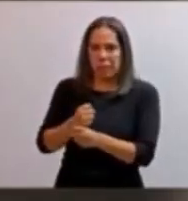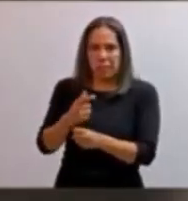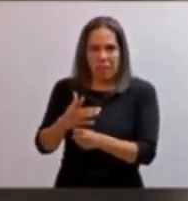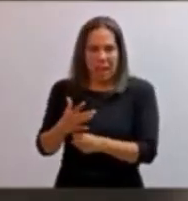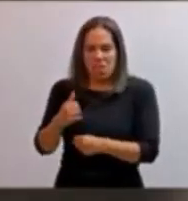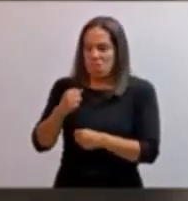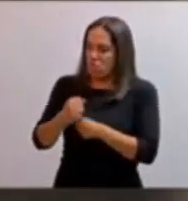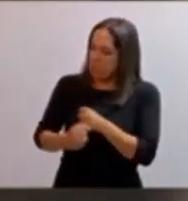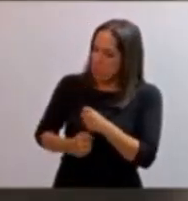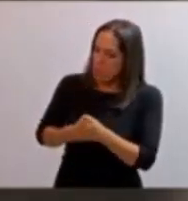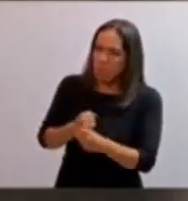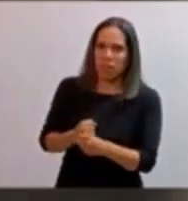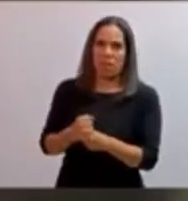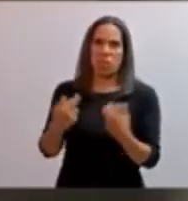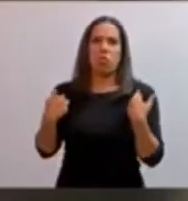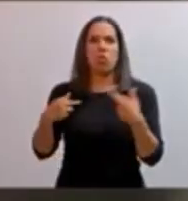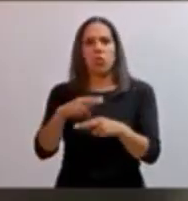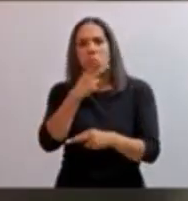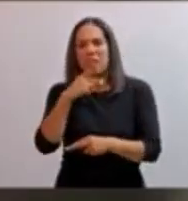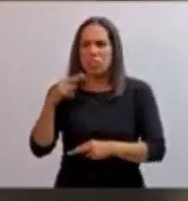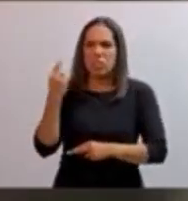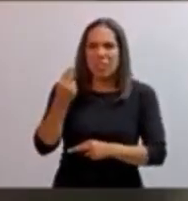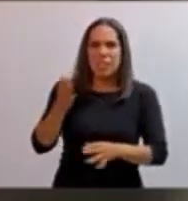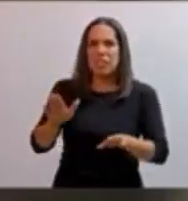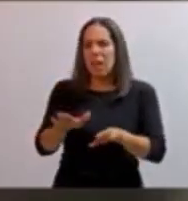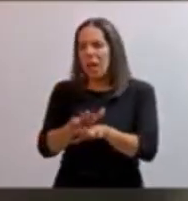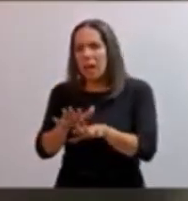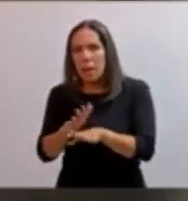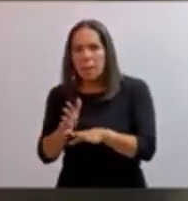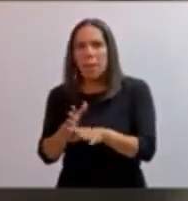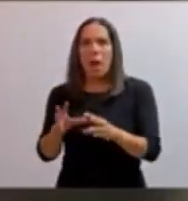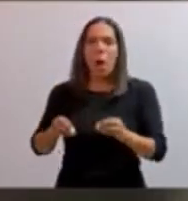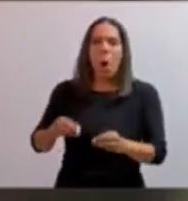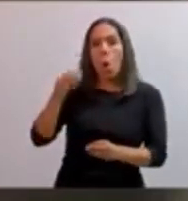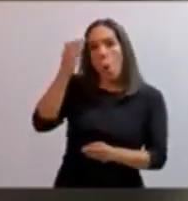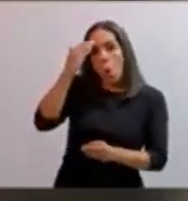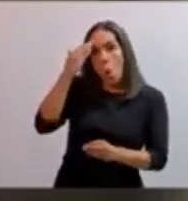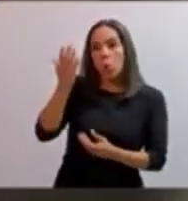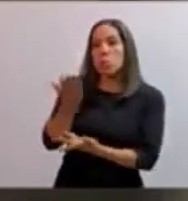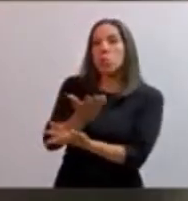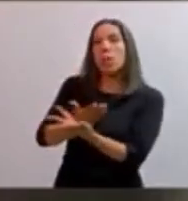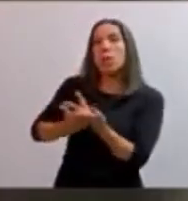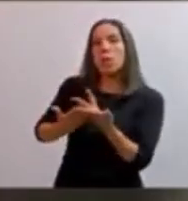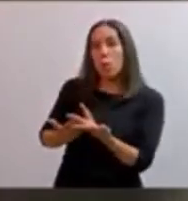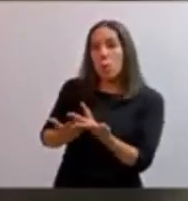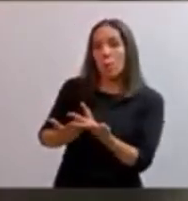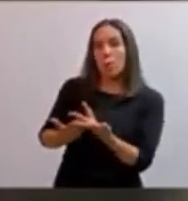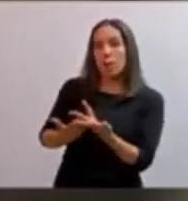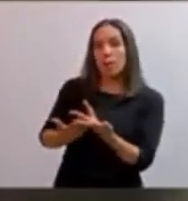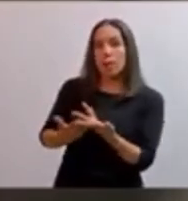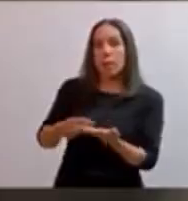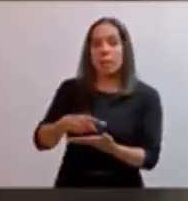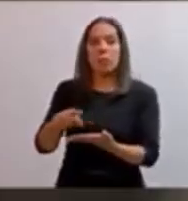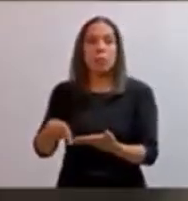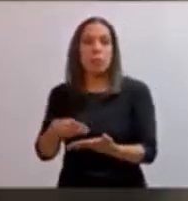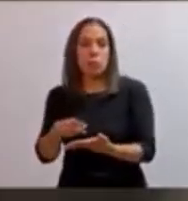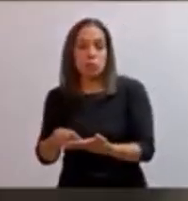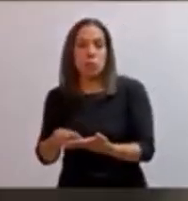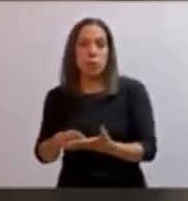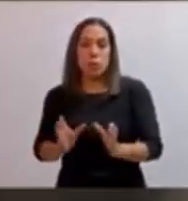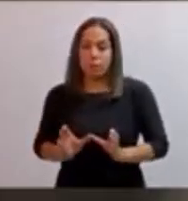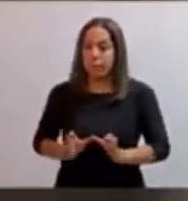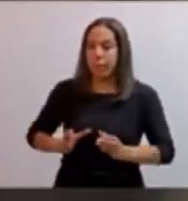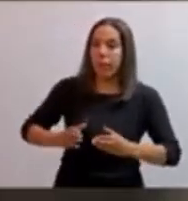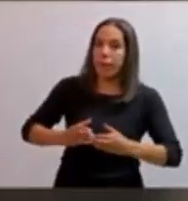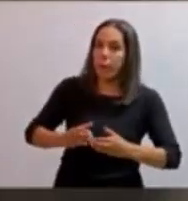demandan sus colectivos y sus espacios de trabajo, digamos, ¿no? Estos espacios que encontramos en las